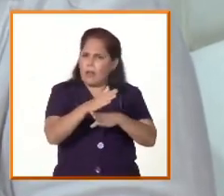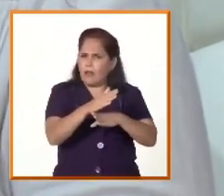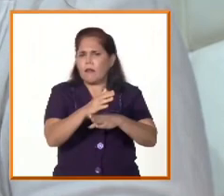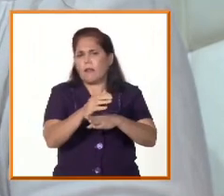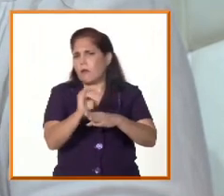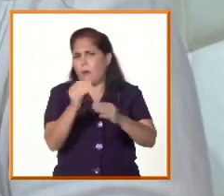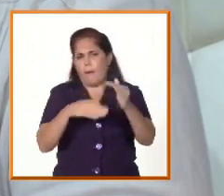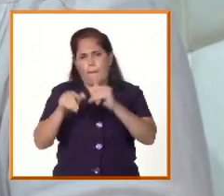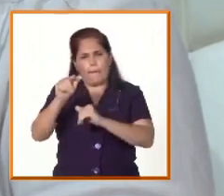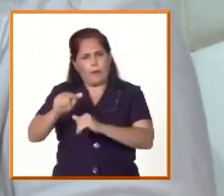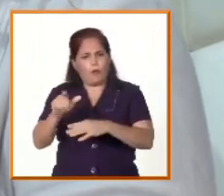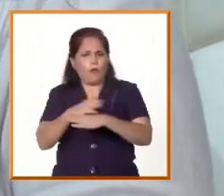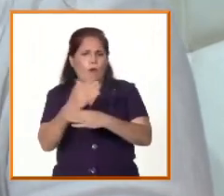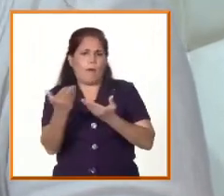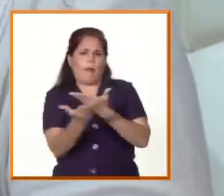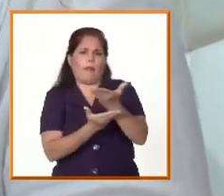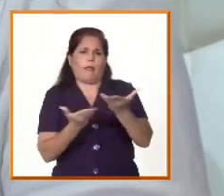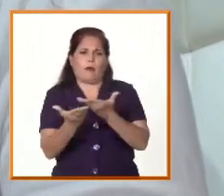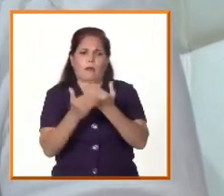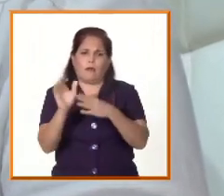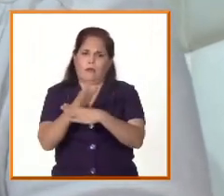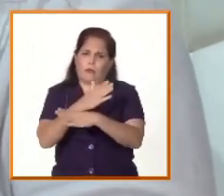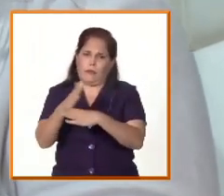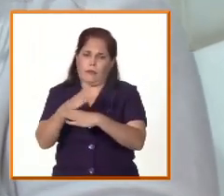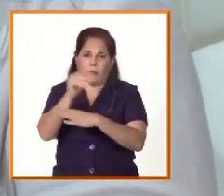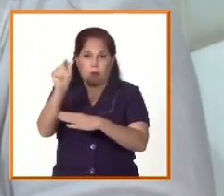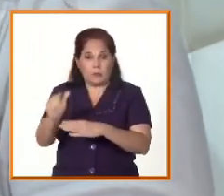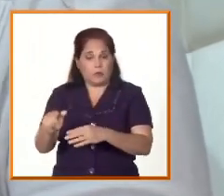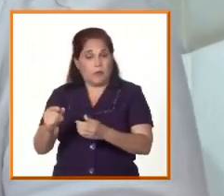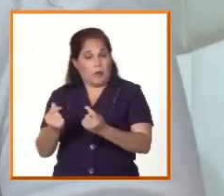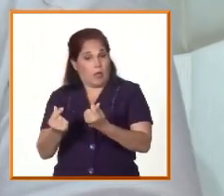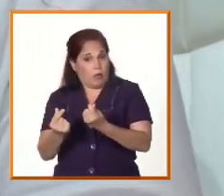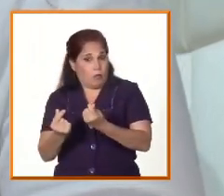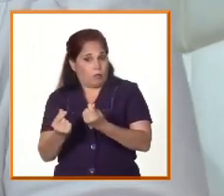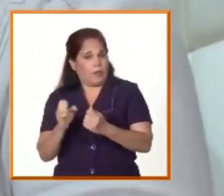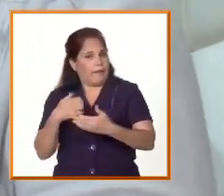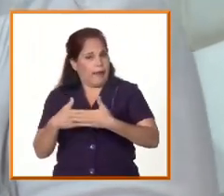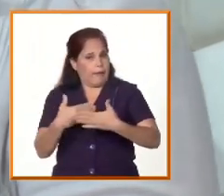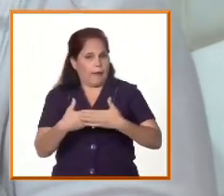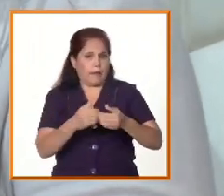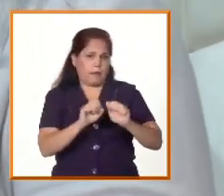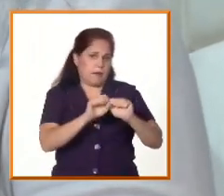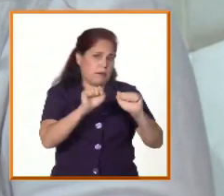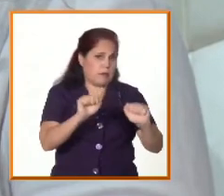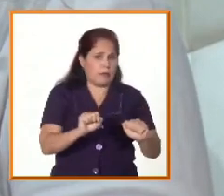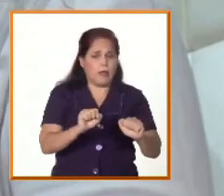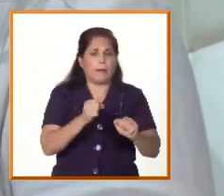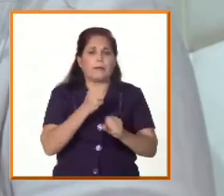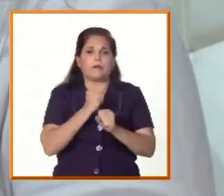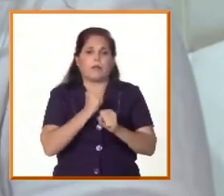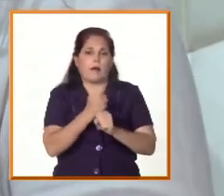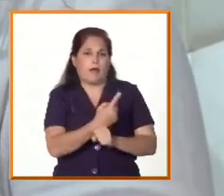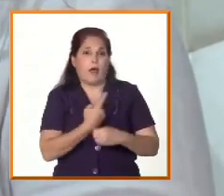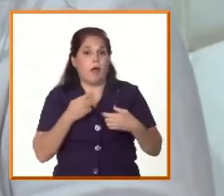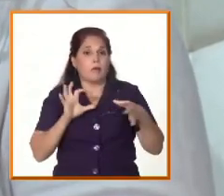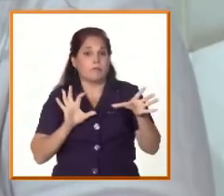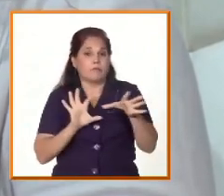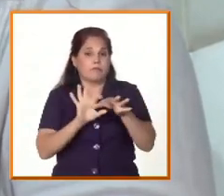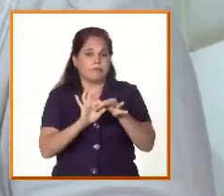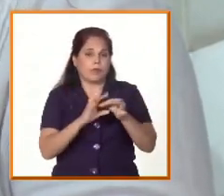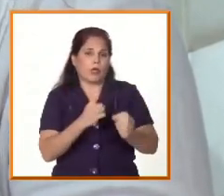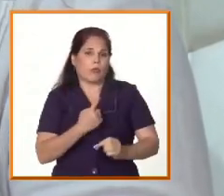el ministro las nuevas formas de gestión con los nuevos actores económicos que son empresas son sistemas que trabajan con nosotros